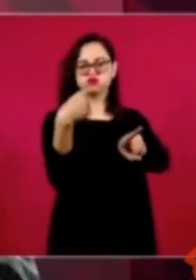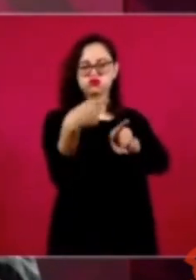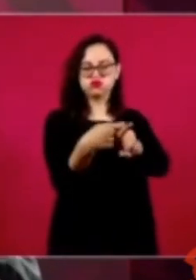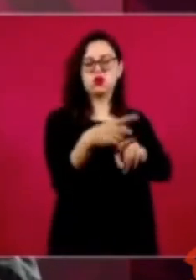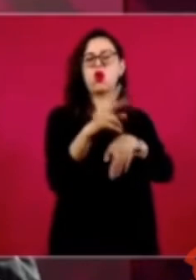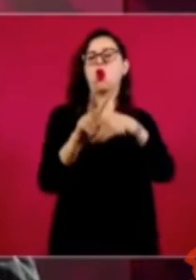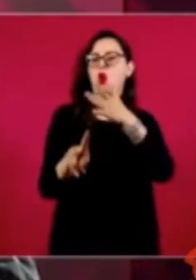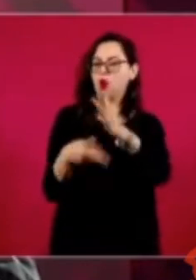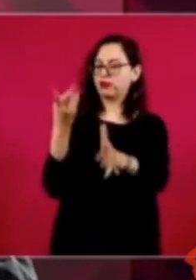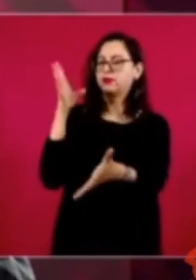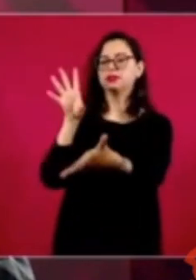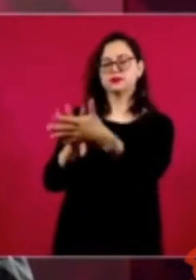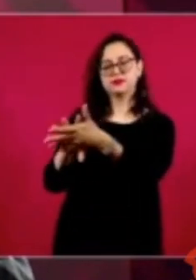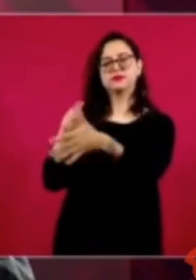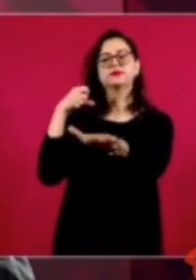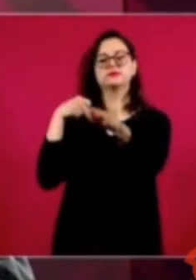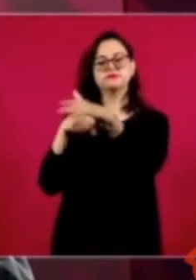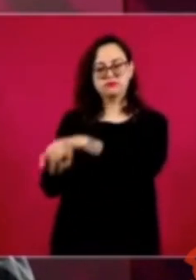meter,